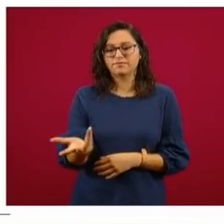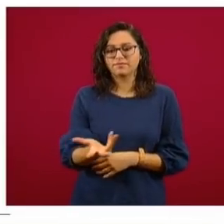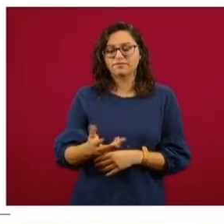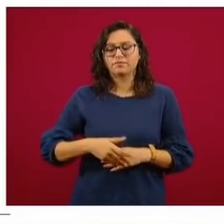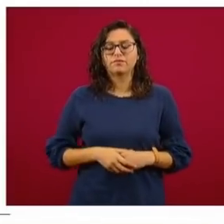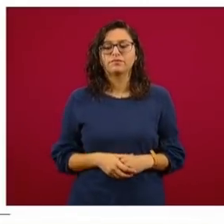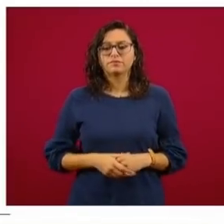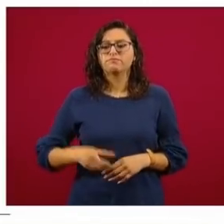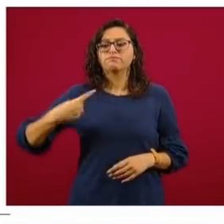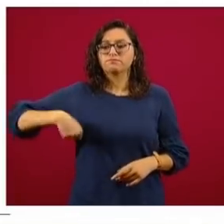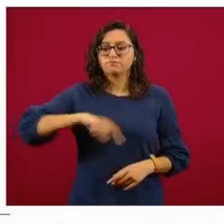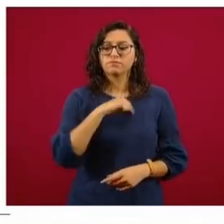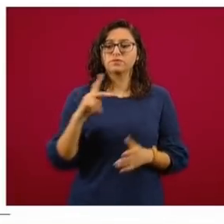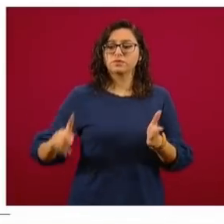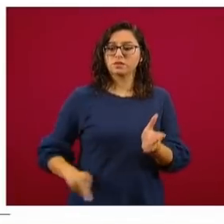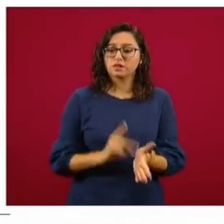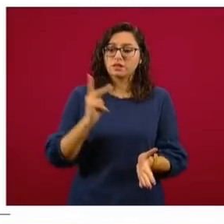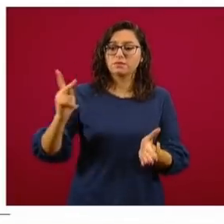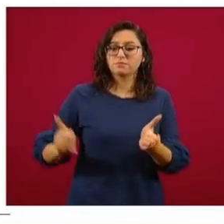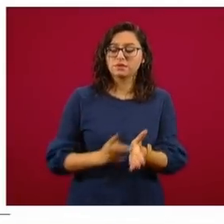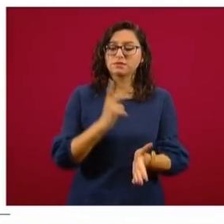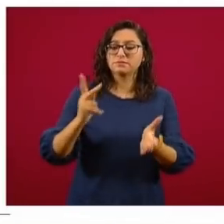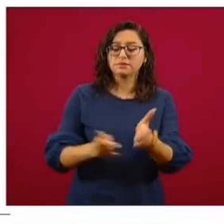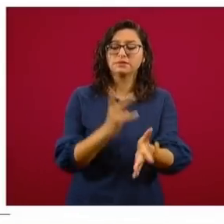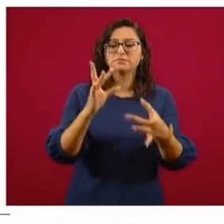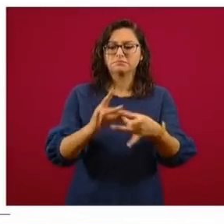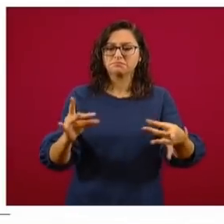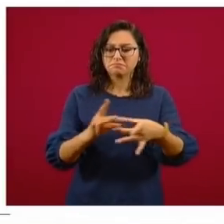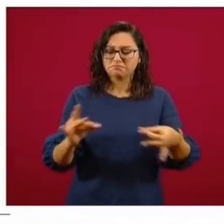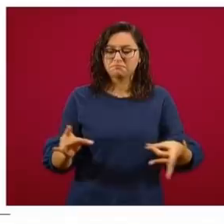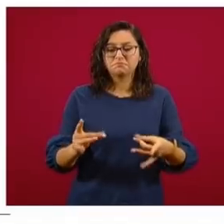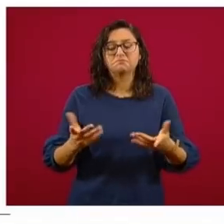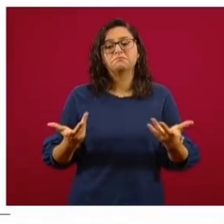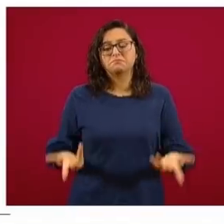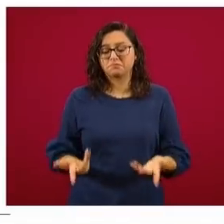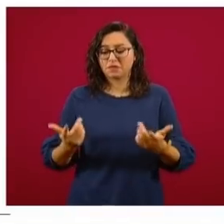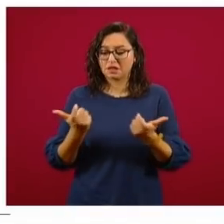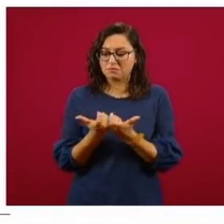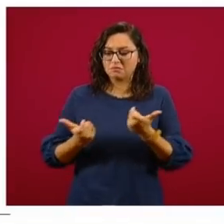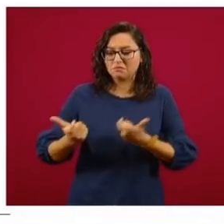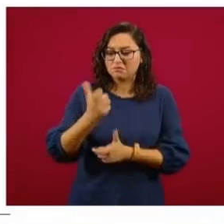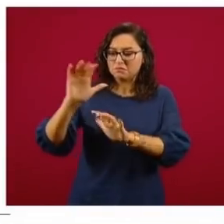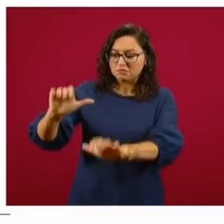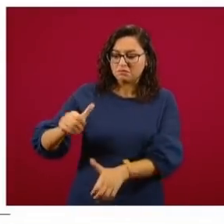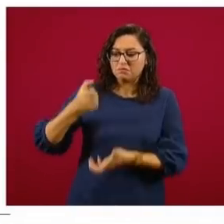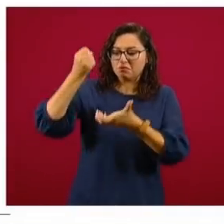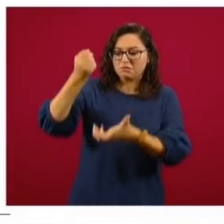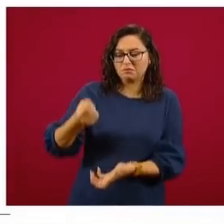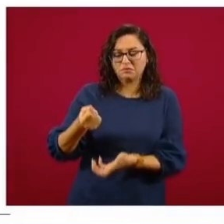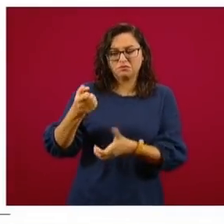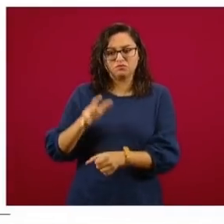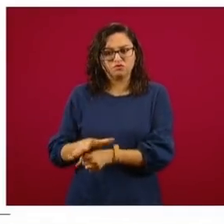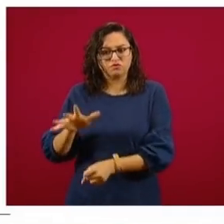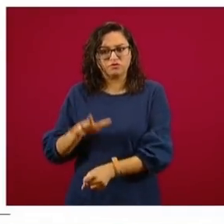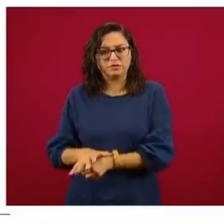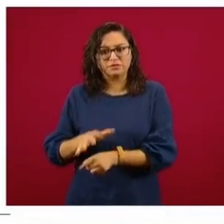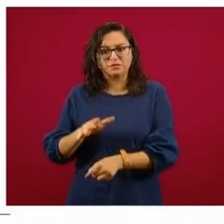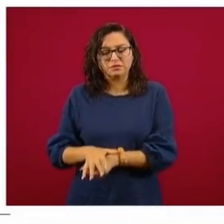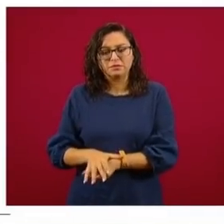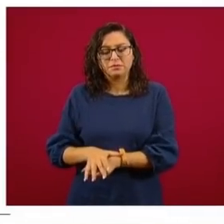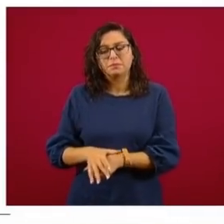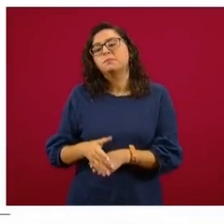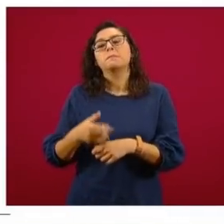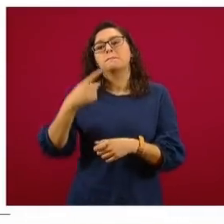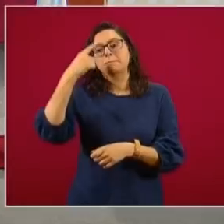hemos venido reiterando de manera frecuente el compromiso de preservar finanzas públicas sanas para no comprometer los recursos